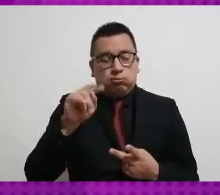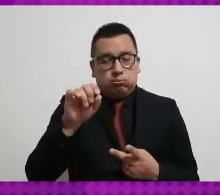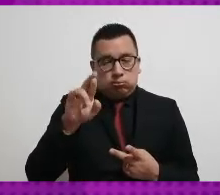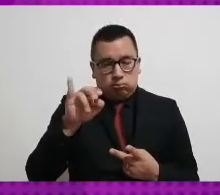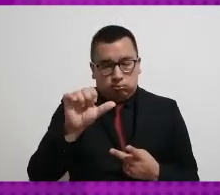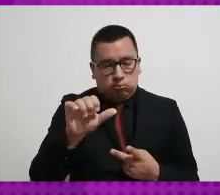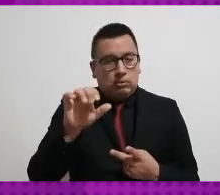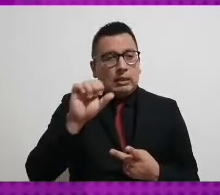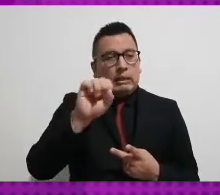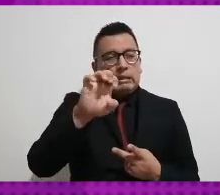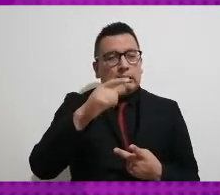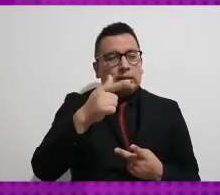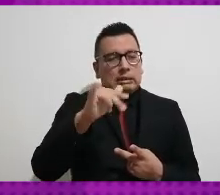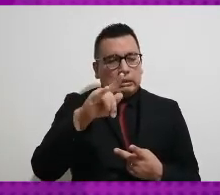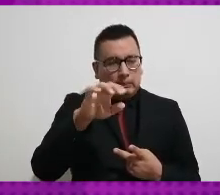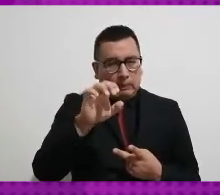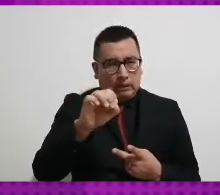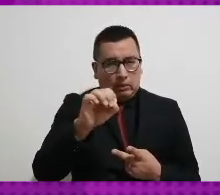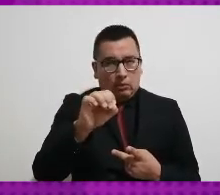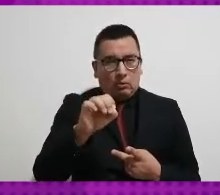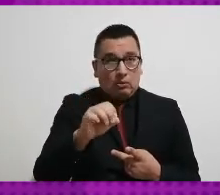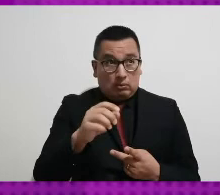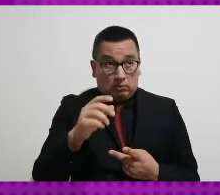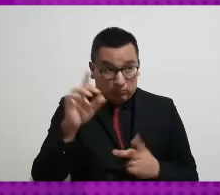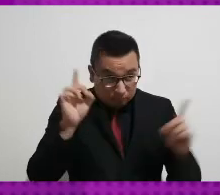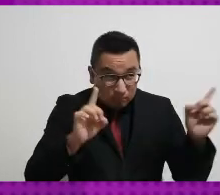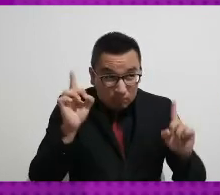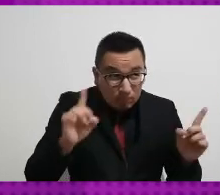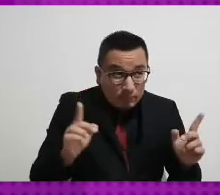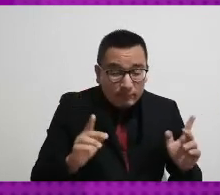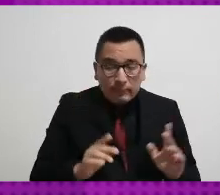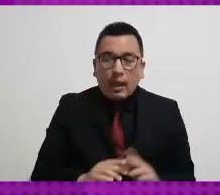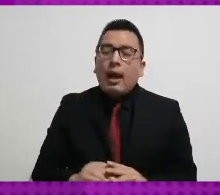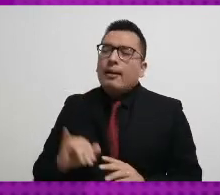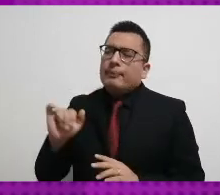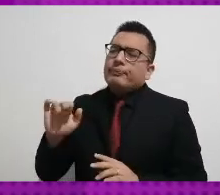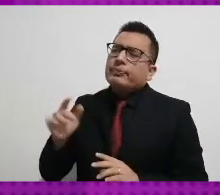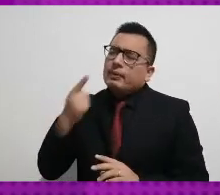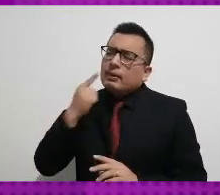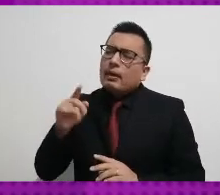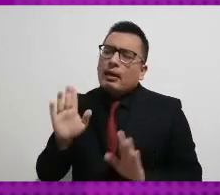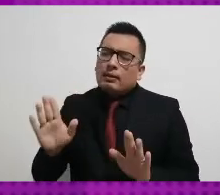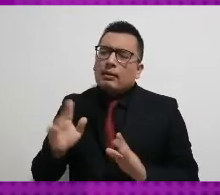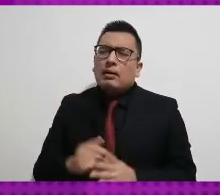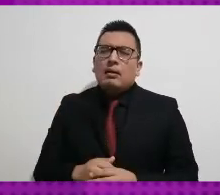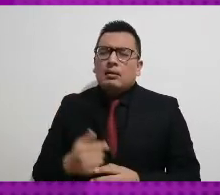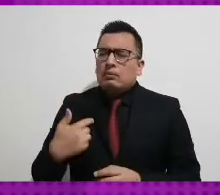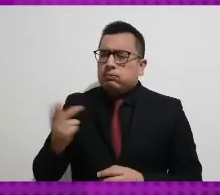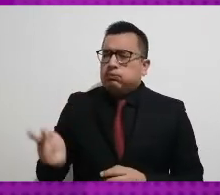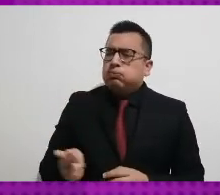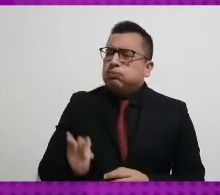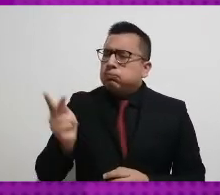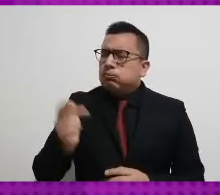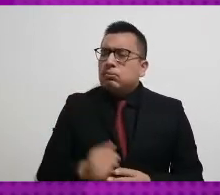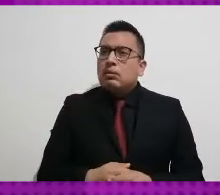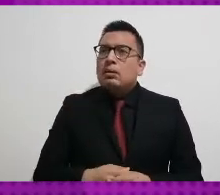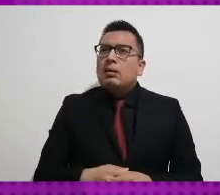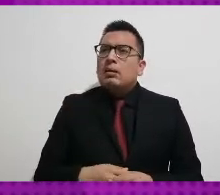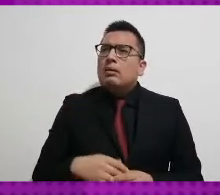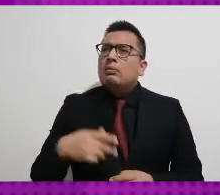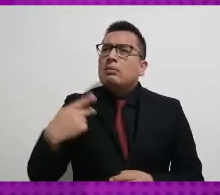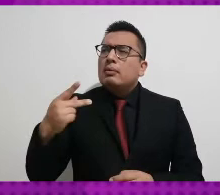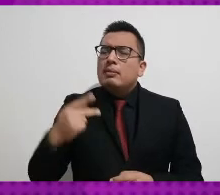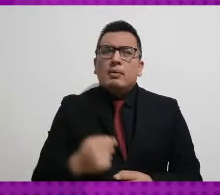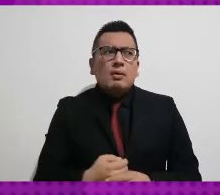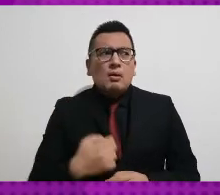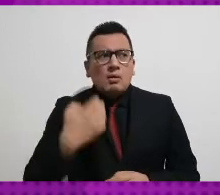ahorita me gustaría continuar con el tema, pero hay una pregunta que me llegó ahorita rápido a la mente por ahí. ¿En qué momento se aplica esta